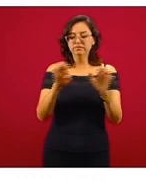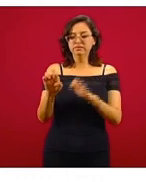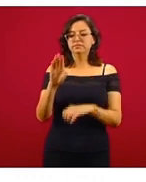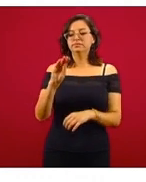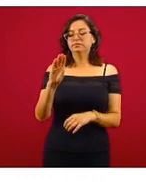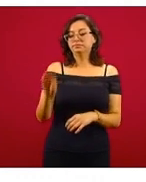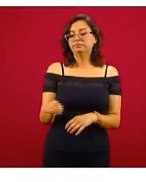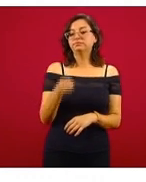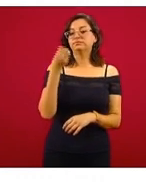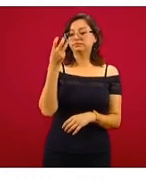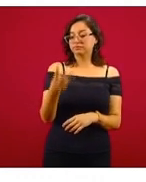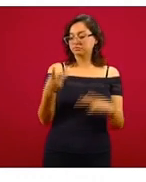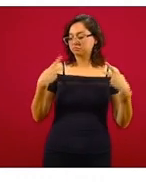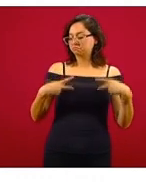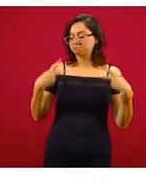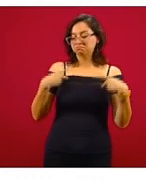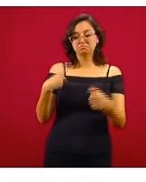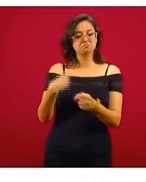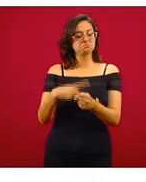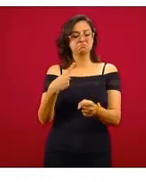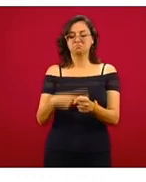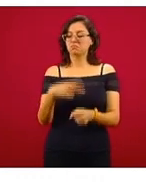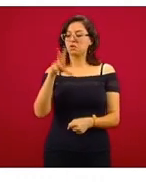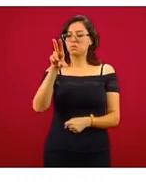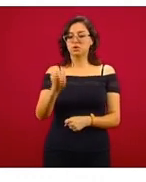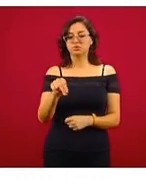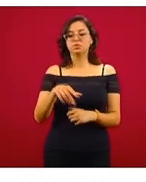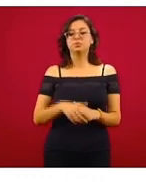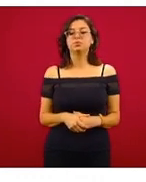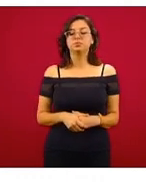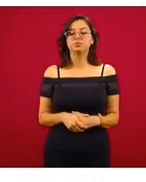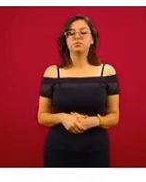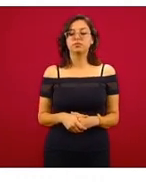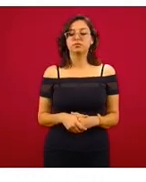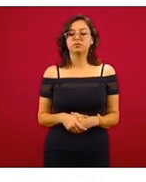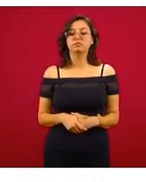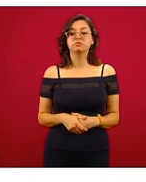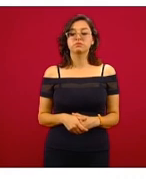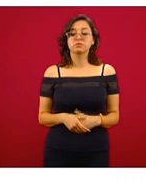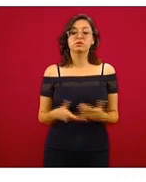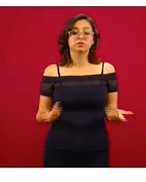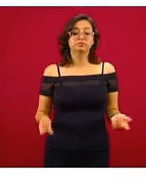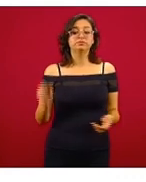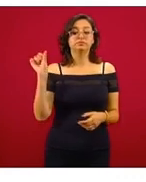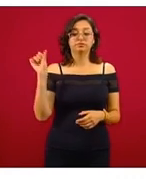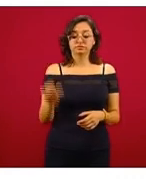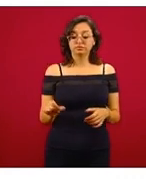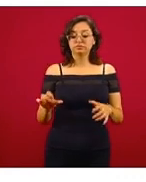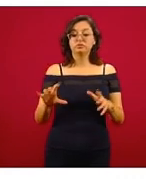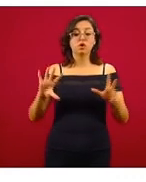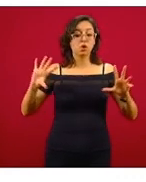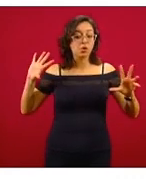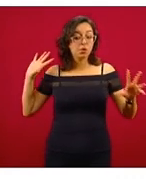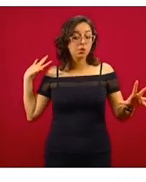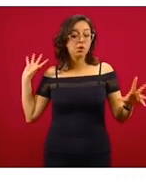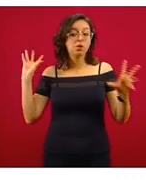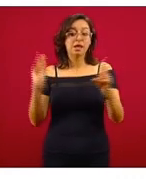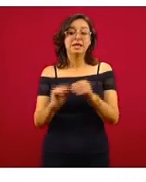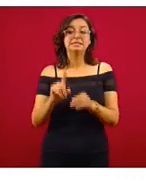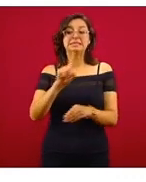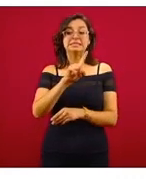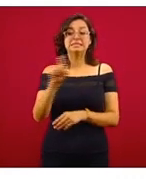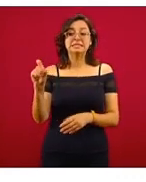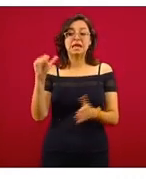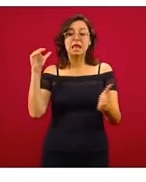negativo a la prueba de SARS-CoV-2 2,271 y el día de fatalities hoy so far pues in estamos total, superando más de